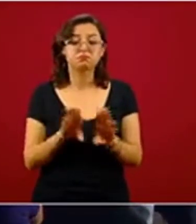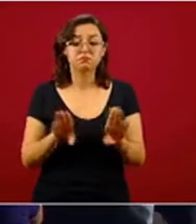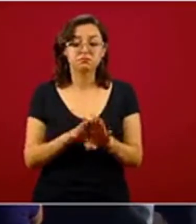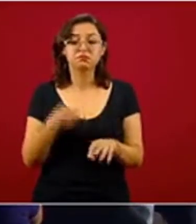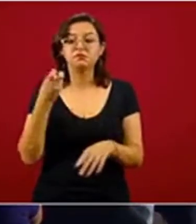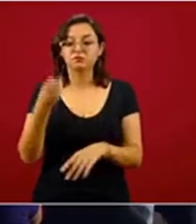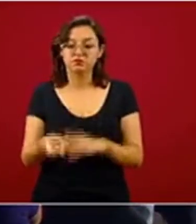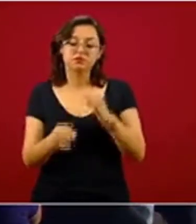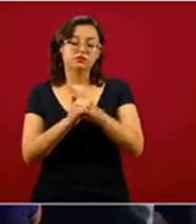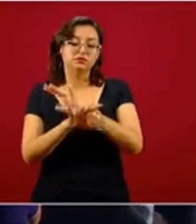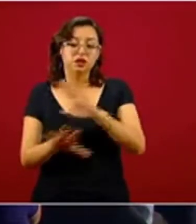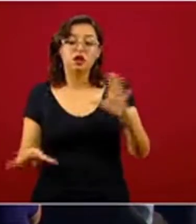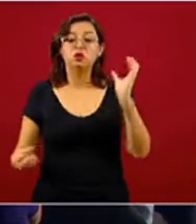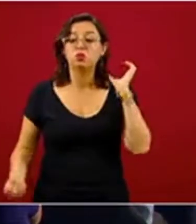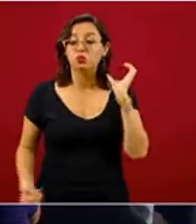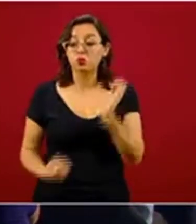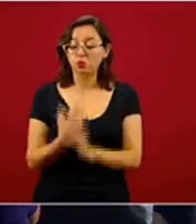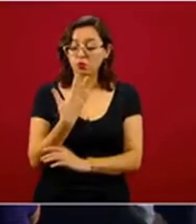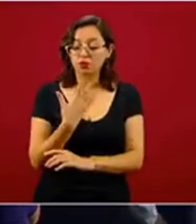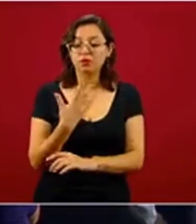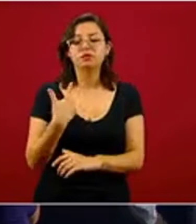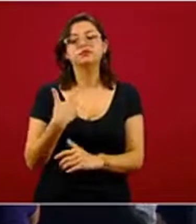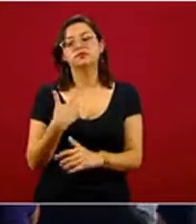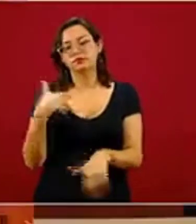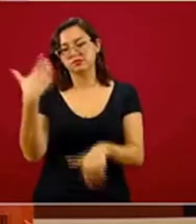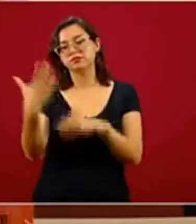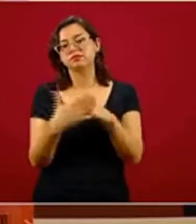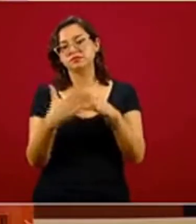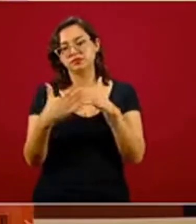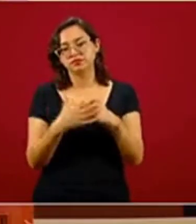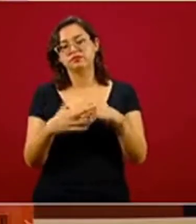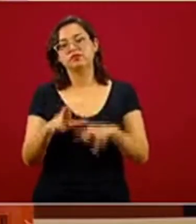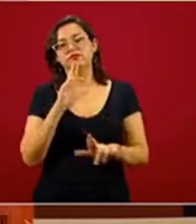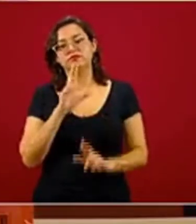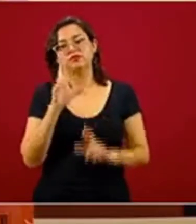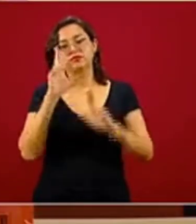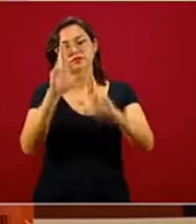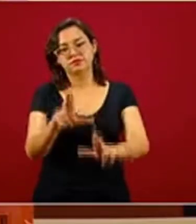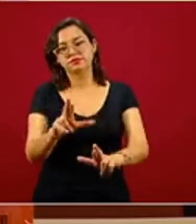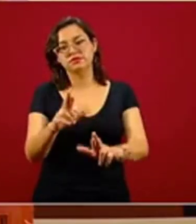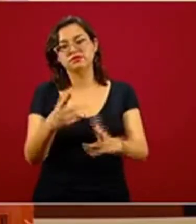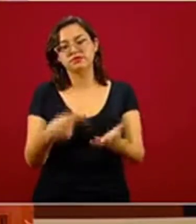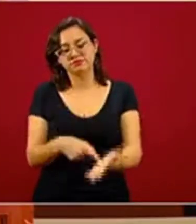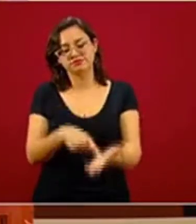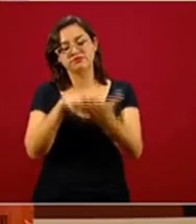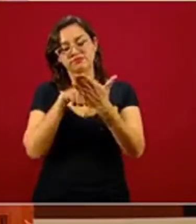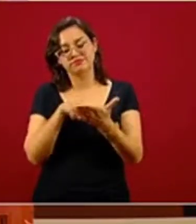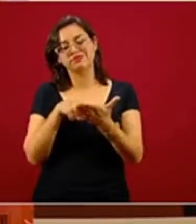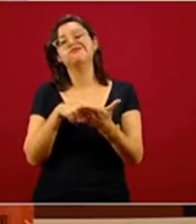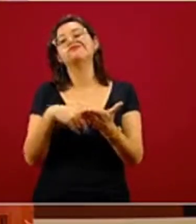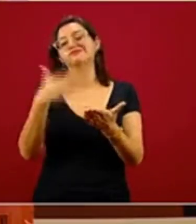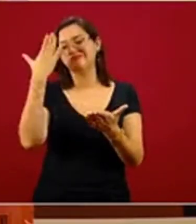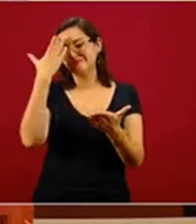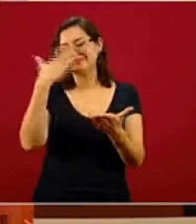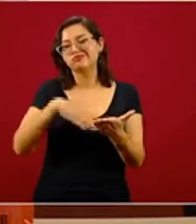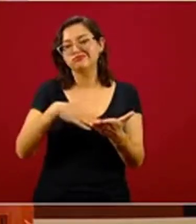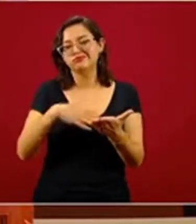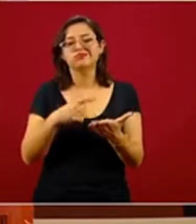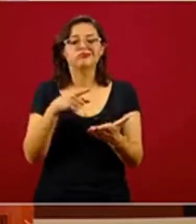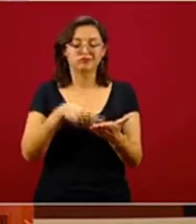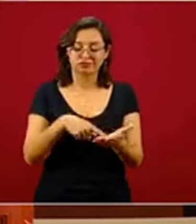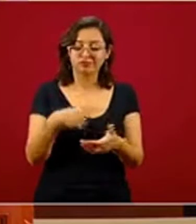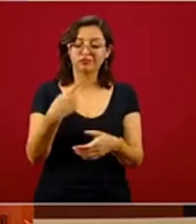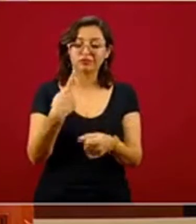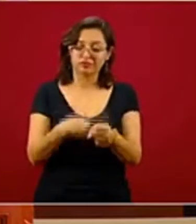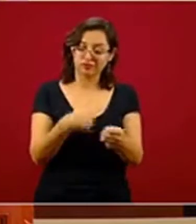herramienta informática, ahora sí los resultados que nos vayan dando los laboratorios privados podremos saber cuáles son casos y